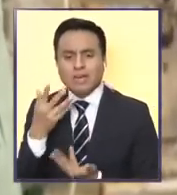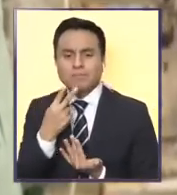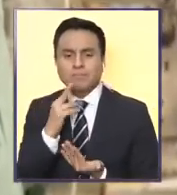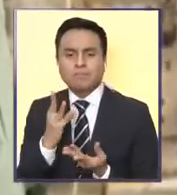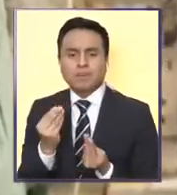vida